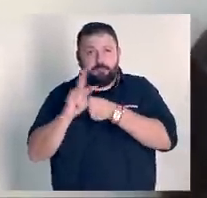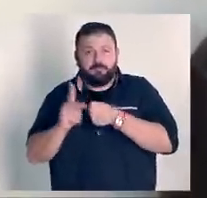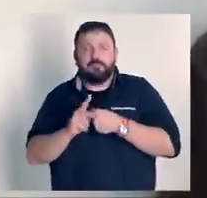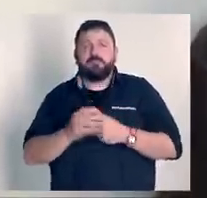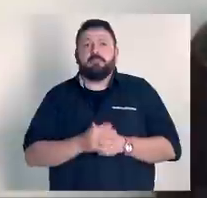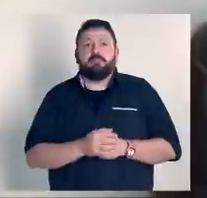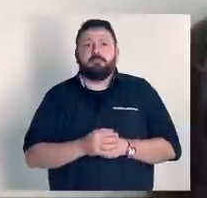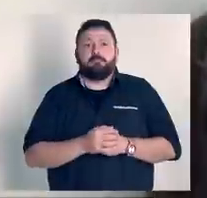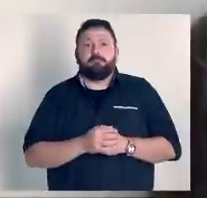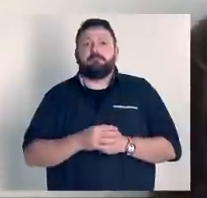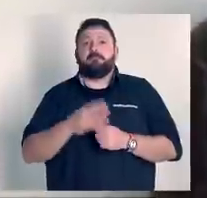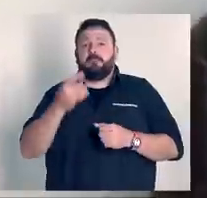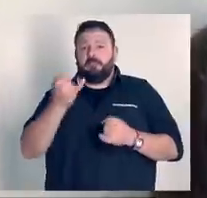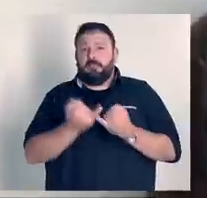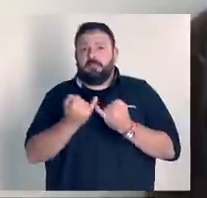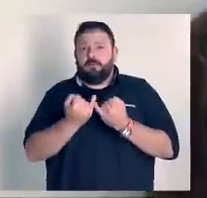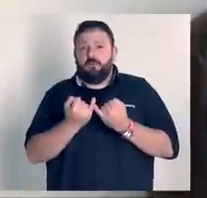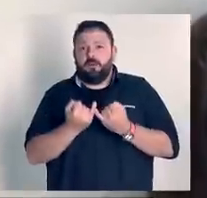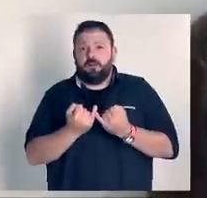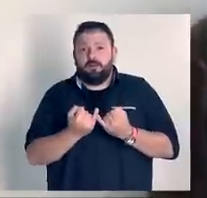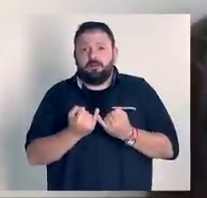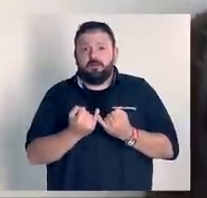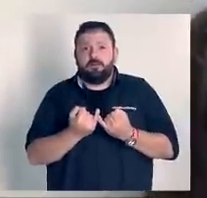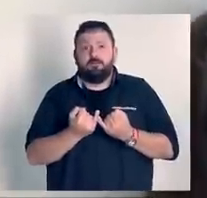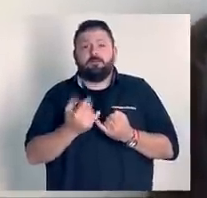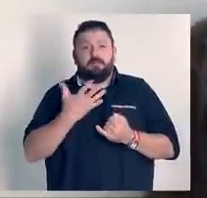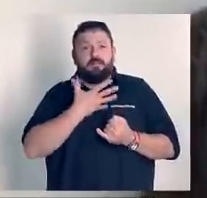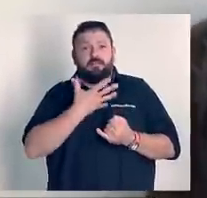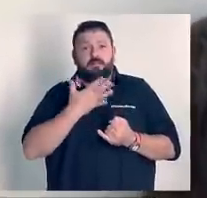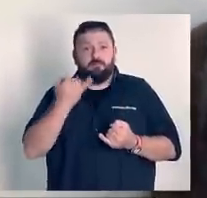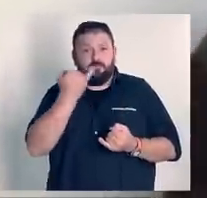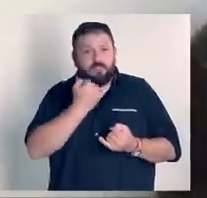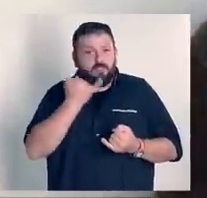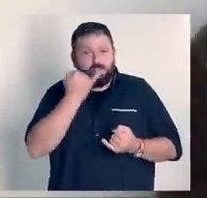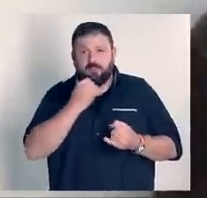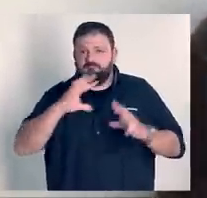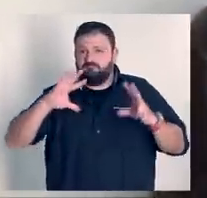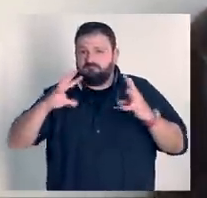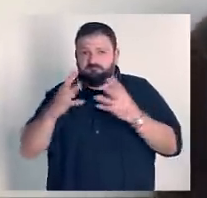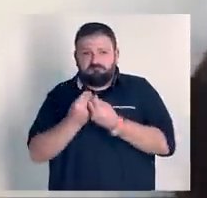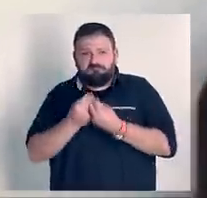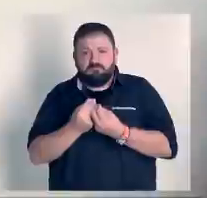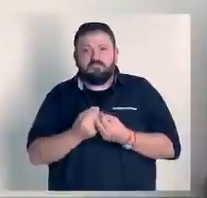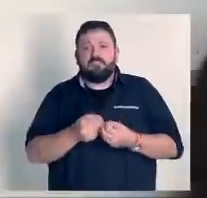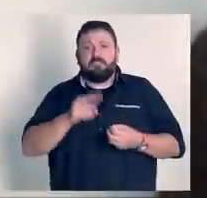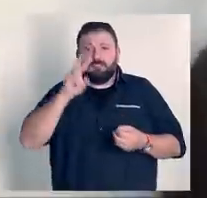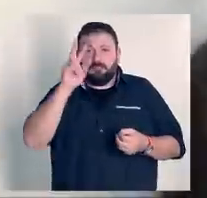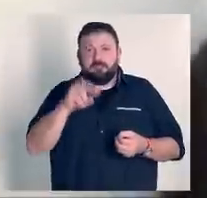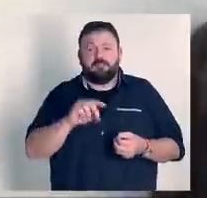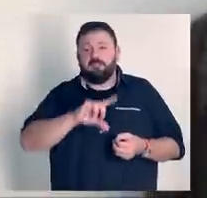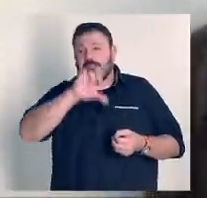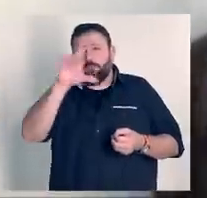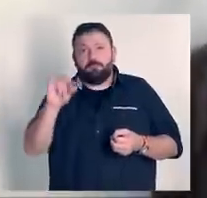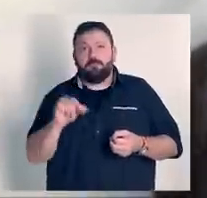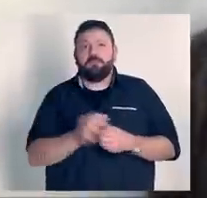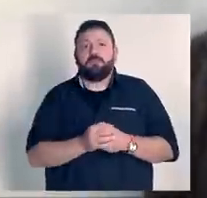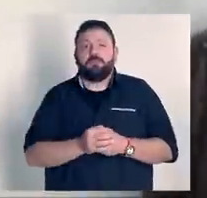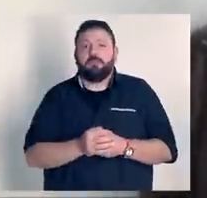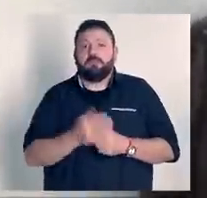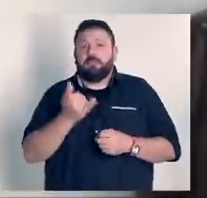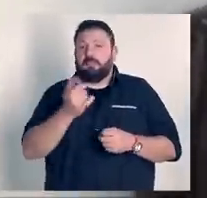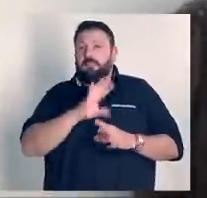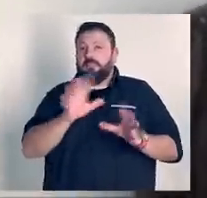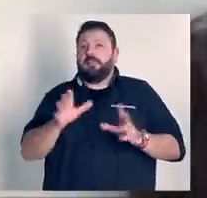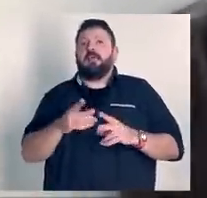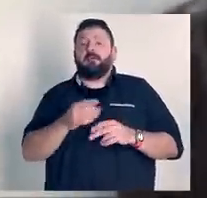hispanoparlantes. Vamos a tener esos idiomas simultáneos, no va a ser después sino en el momento. Entonces